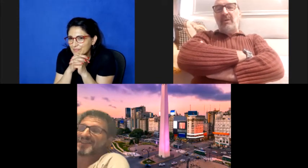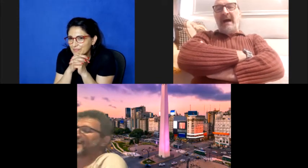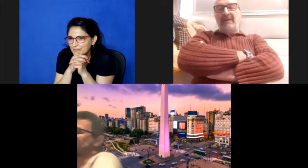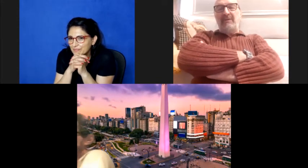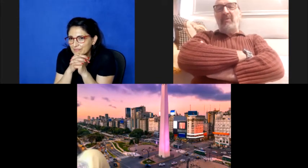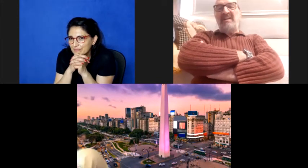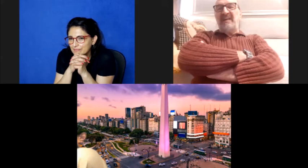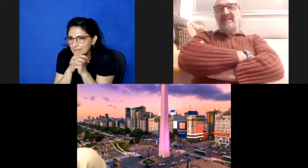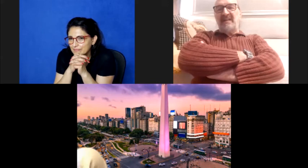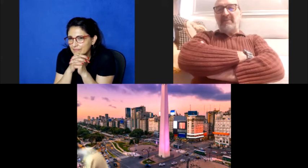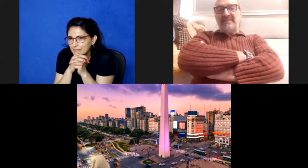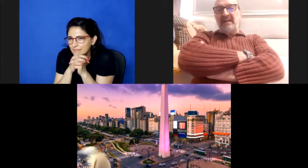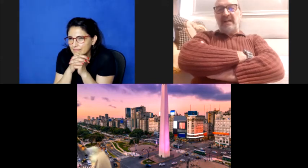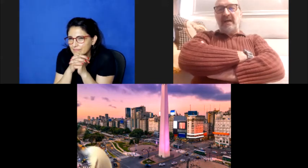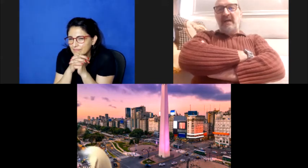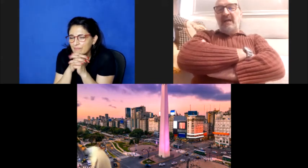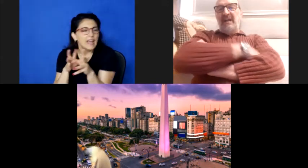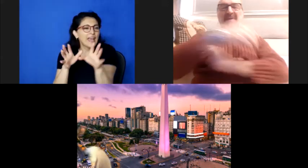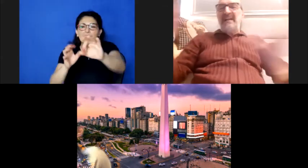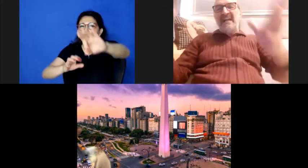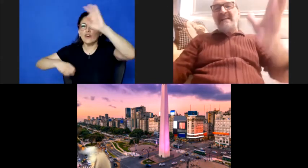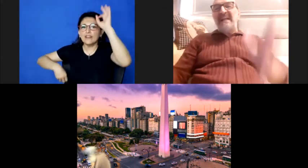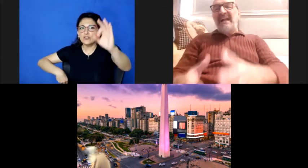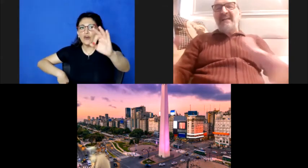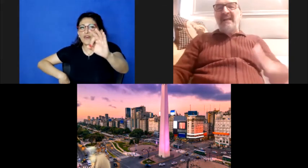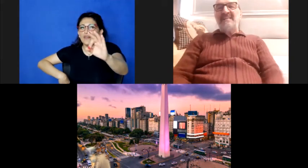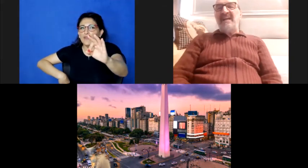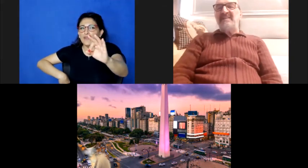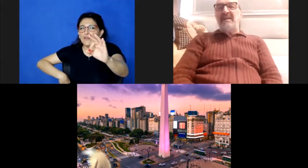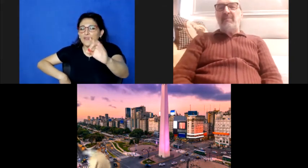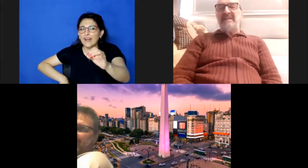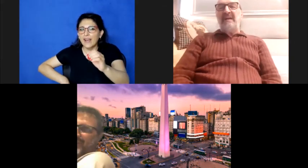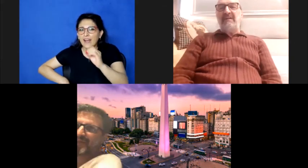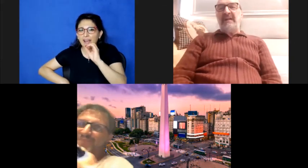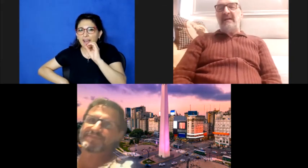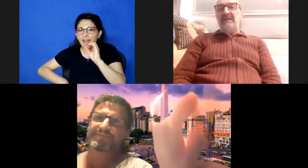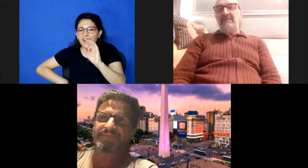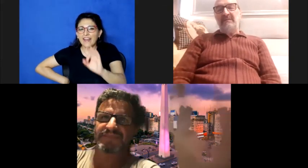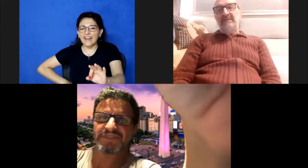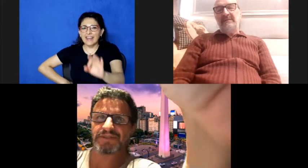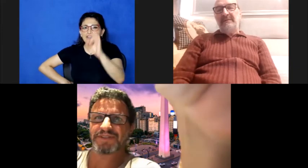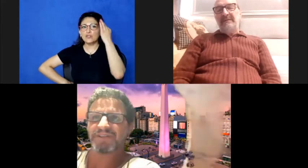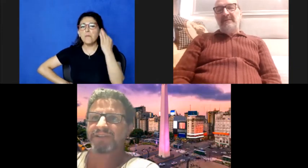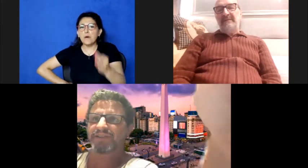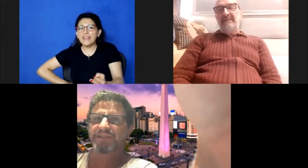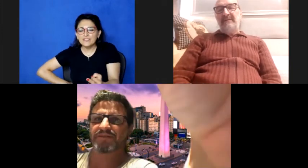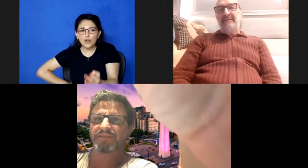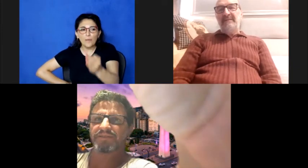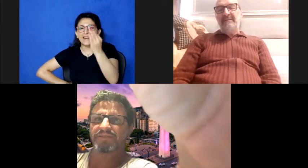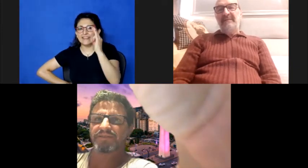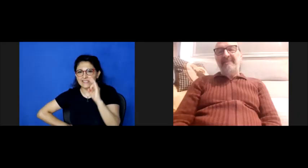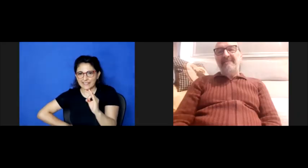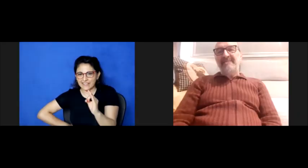solo el pan, no puede tirarse a la pastelería. La pastelería italiana tiene que ser hecha de un pastelero italiano. Esto es un